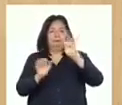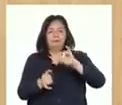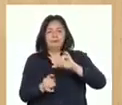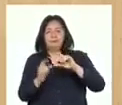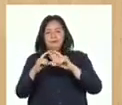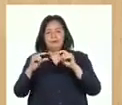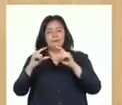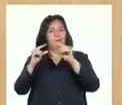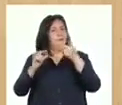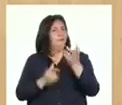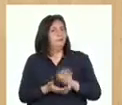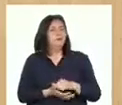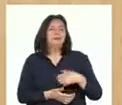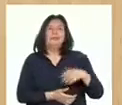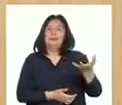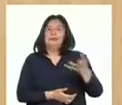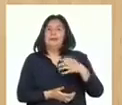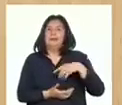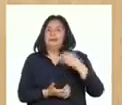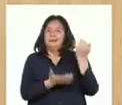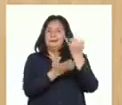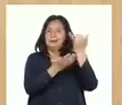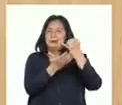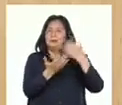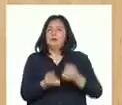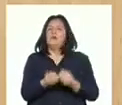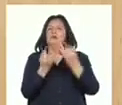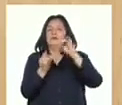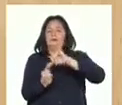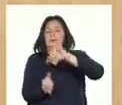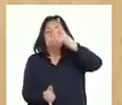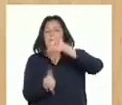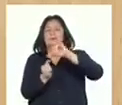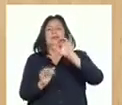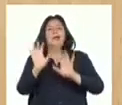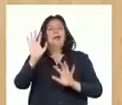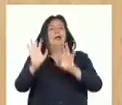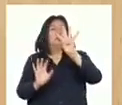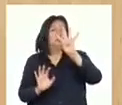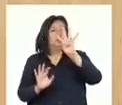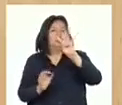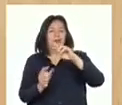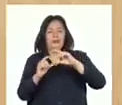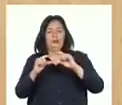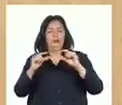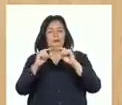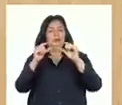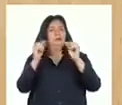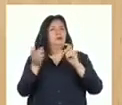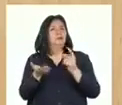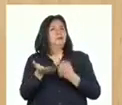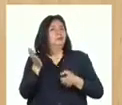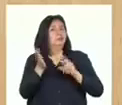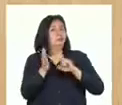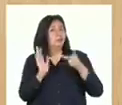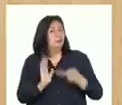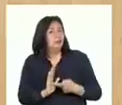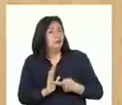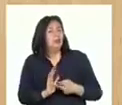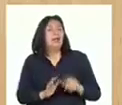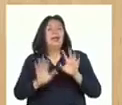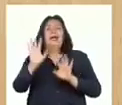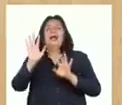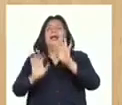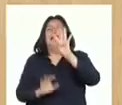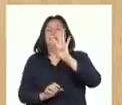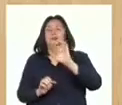altura. El dinosaurio tiene una altura igual a la de 14 cuadraditos, es decir, mide